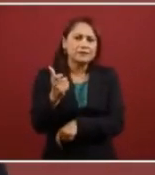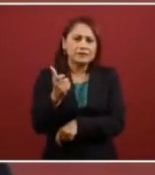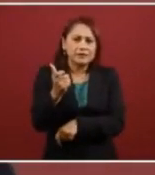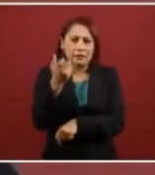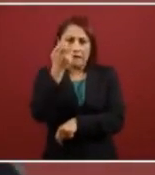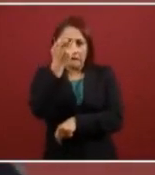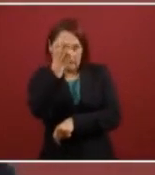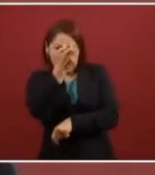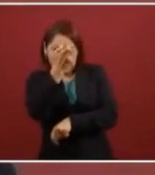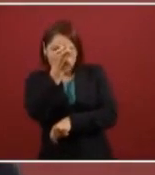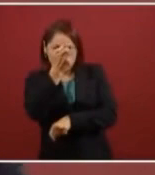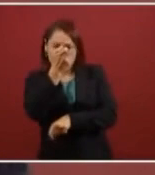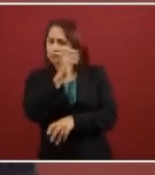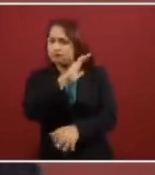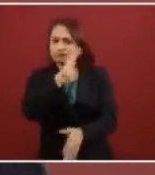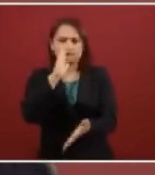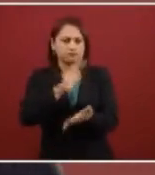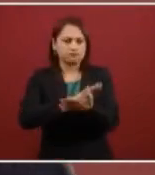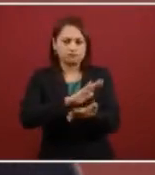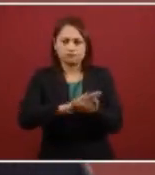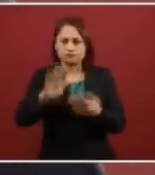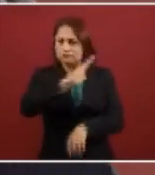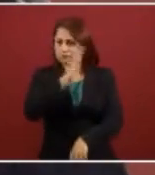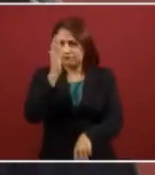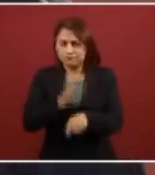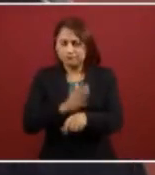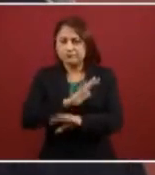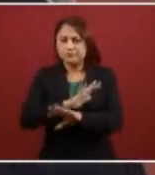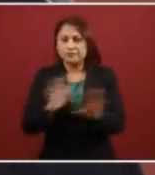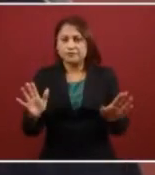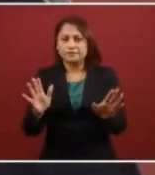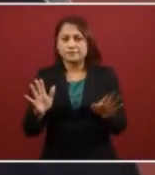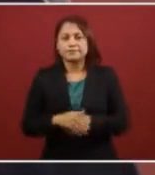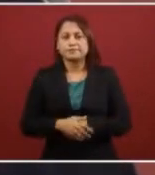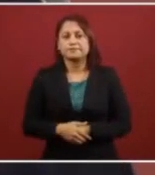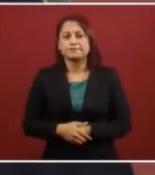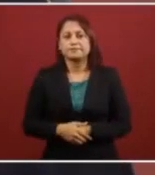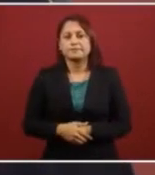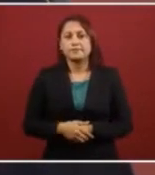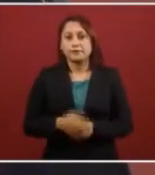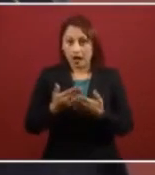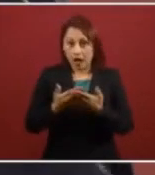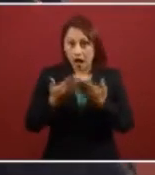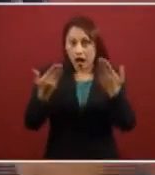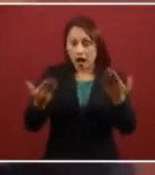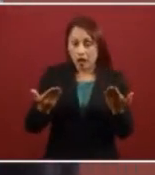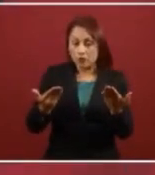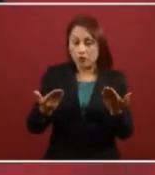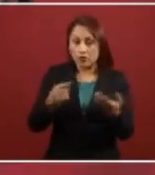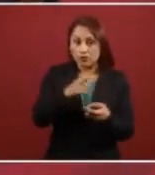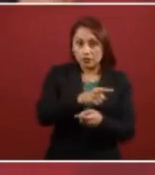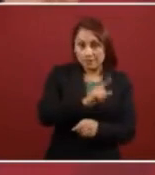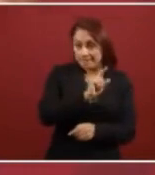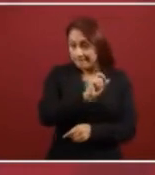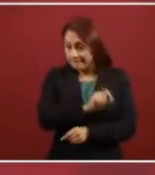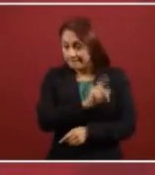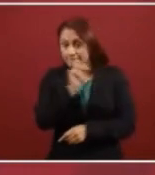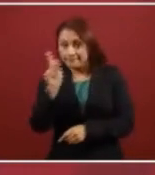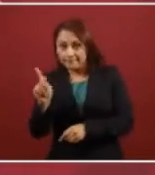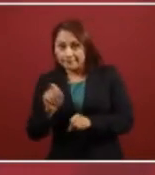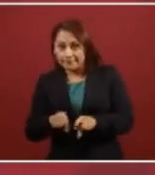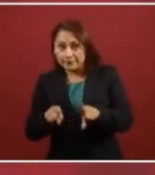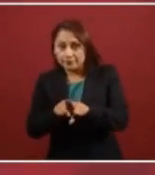of pesos. Entonces no existe this nada de eso. So none of that stuff exists. Sí.